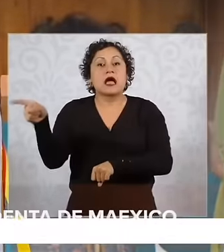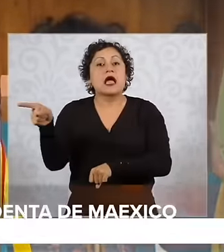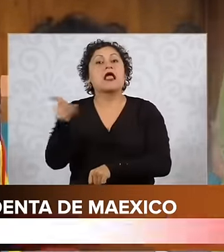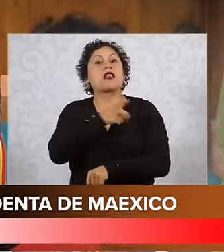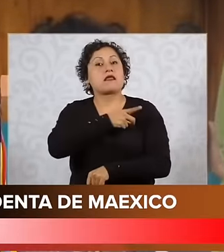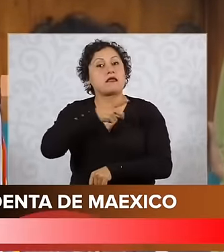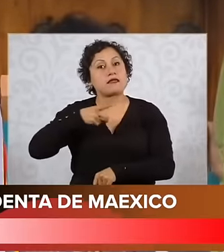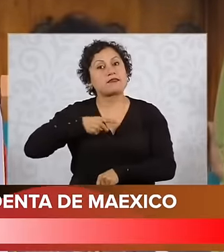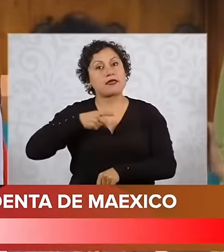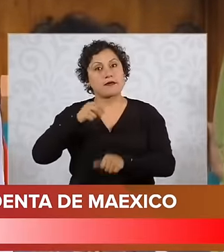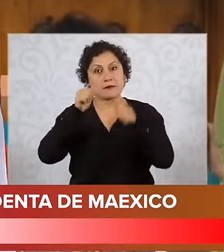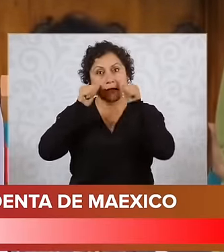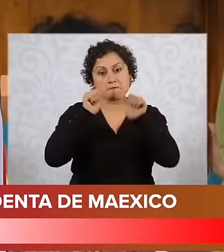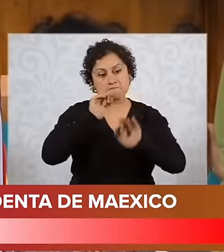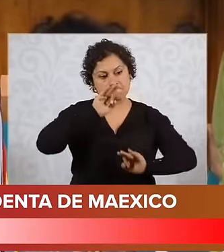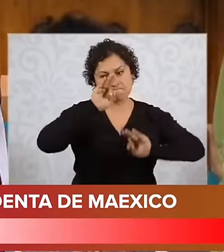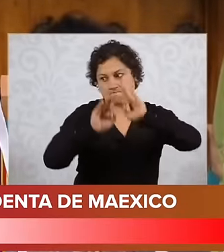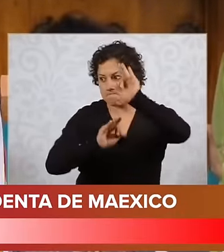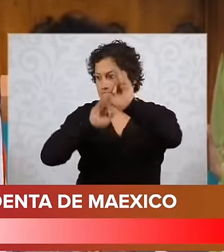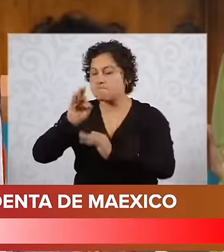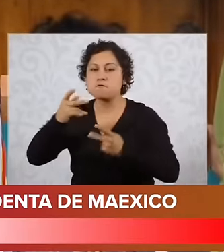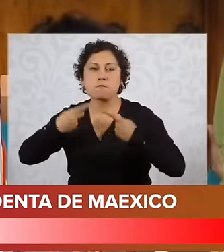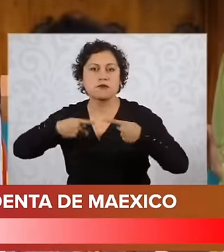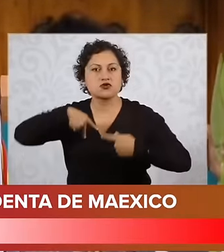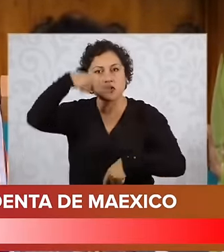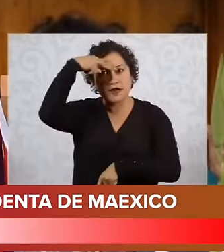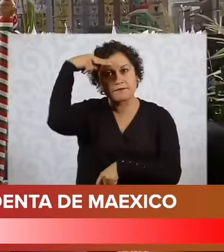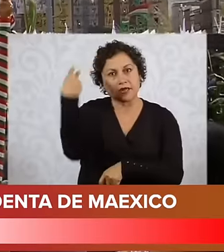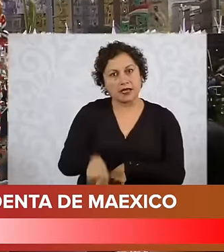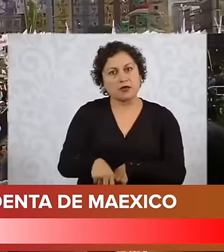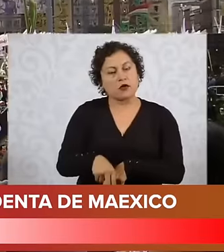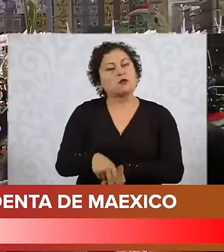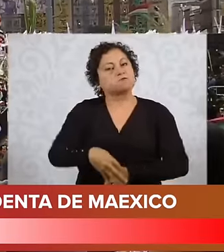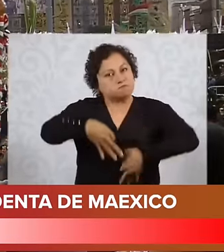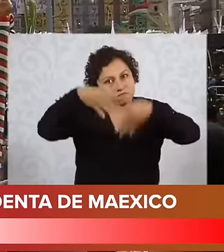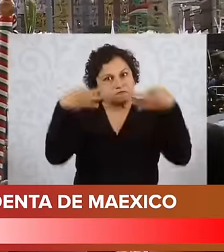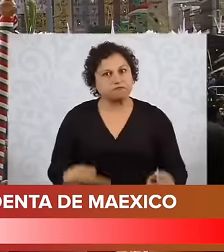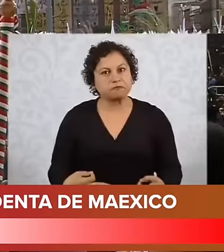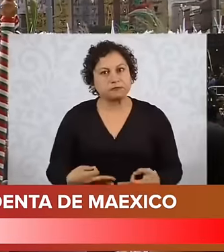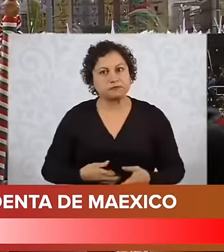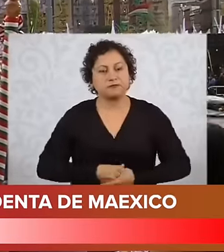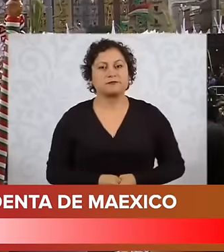nuestros paisanos y paisanas con dignidad.